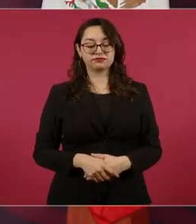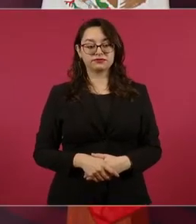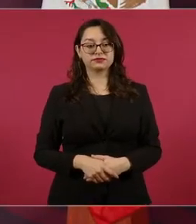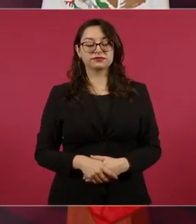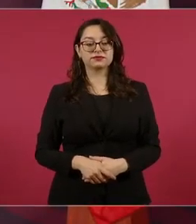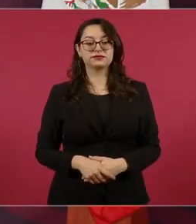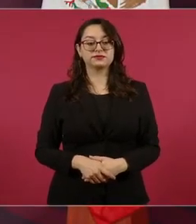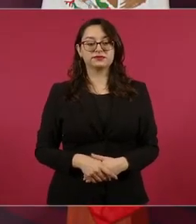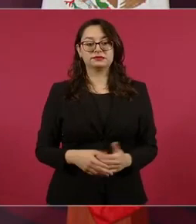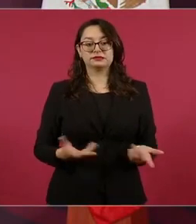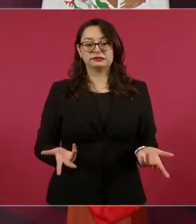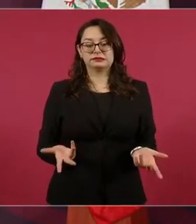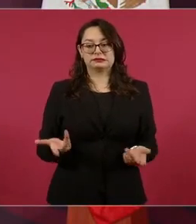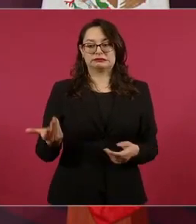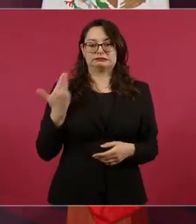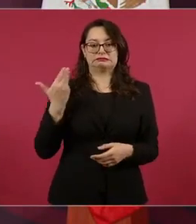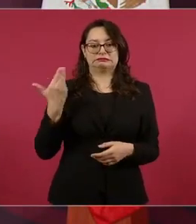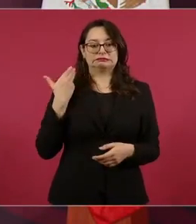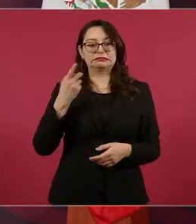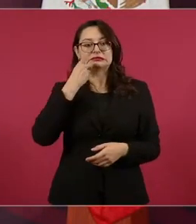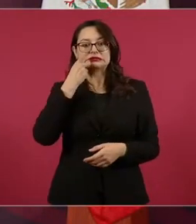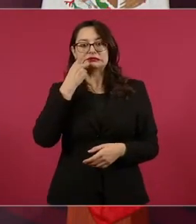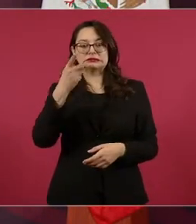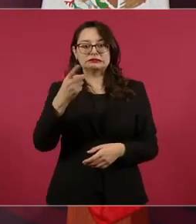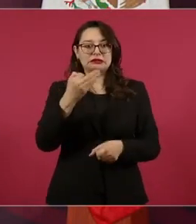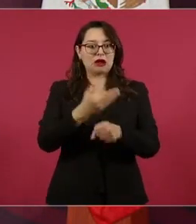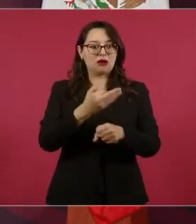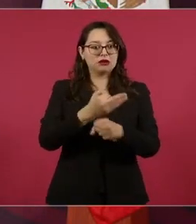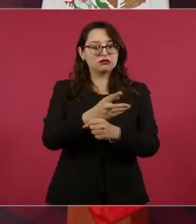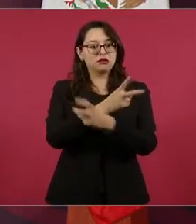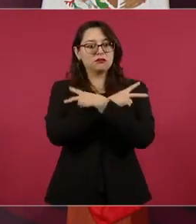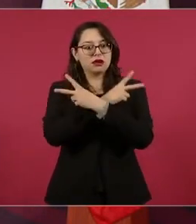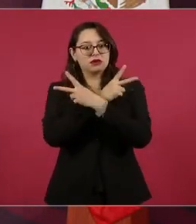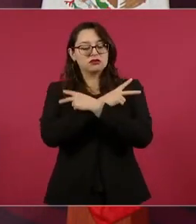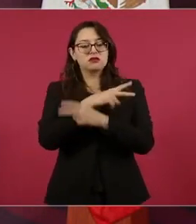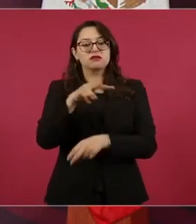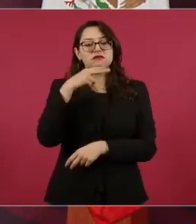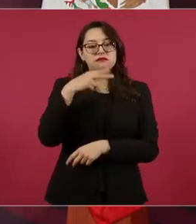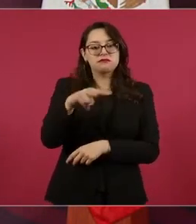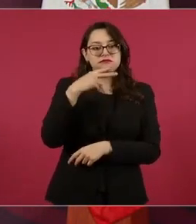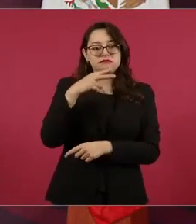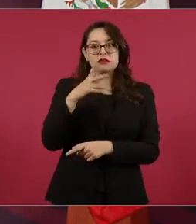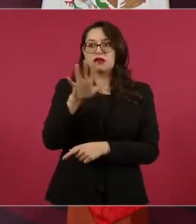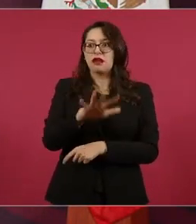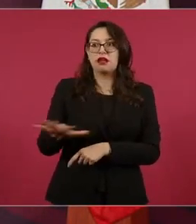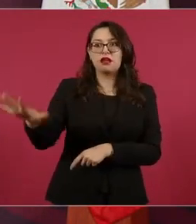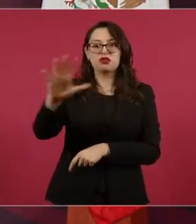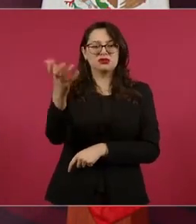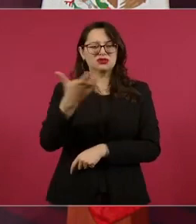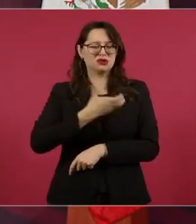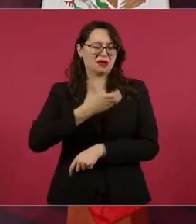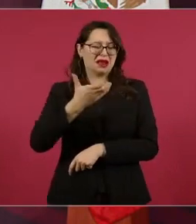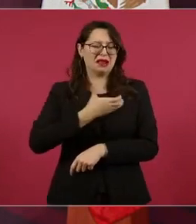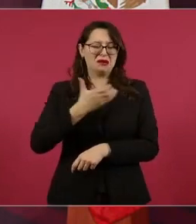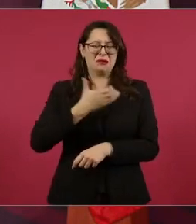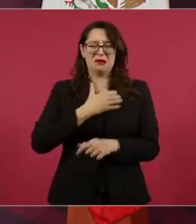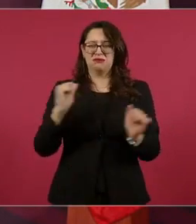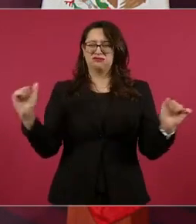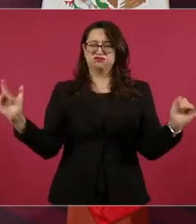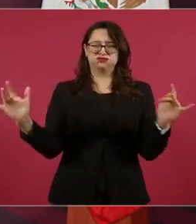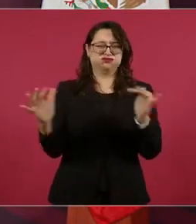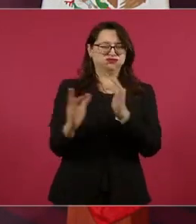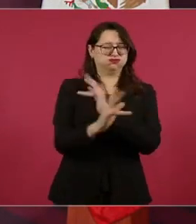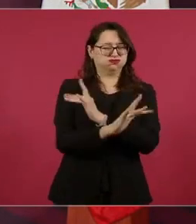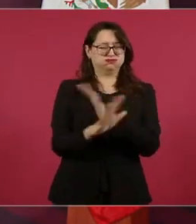temporada está lleno el Zócalo el centro